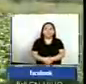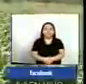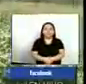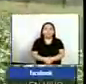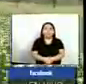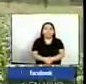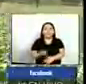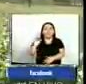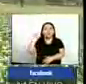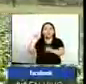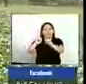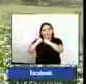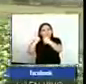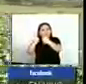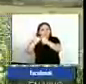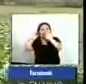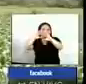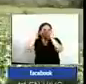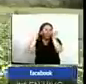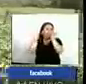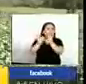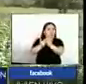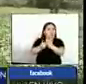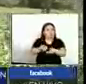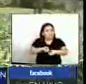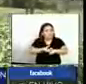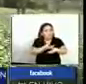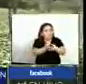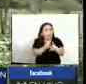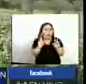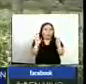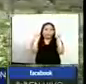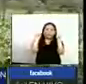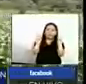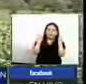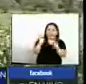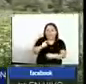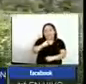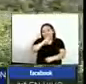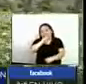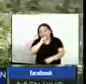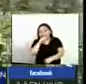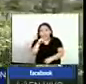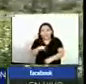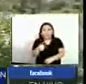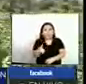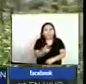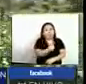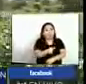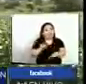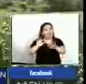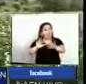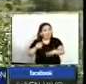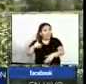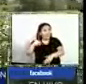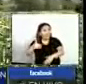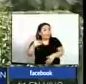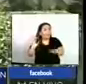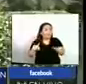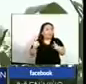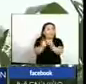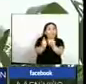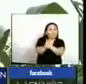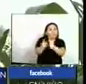Organismo Internacional advierte sobre un incremento del hambre los próximos 10 años en Latinoamérica producto de la pandemia.